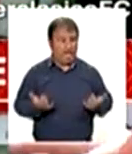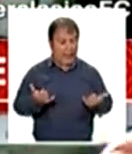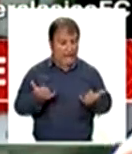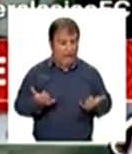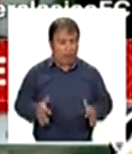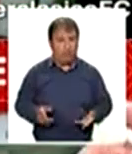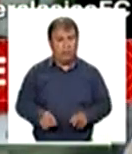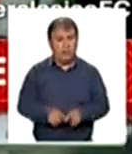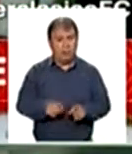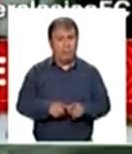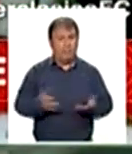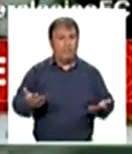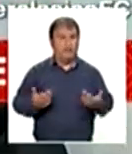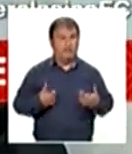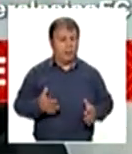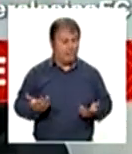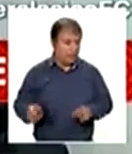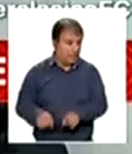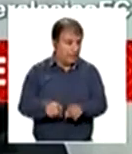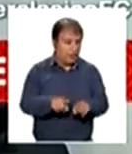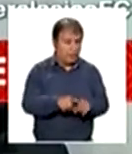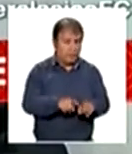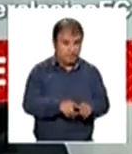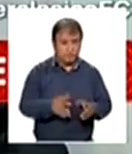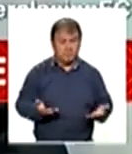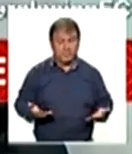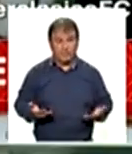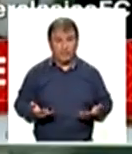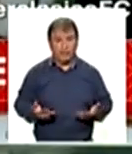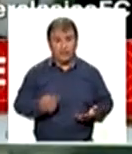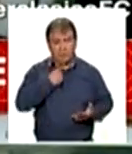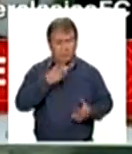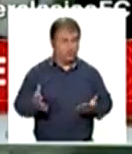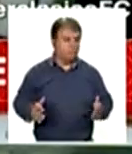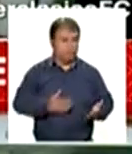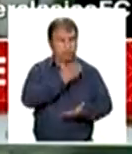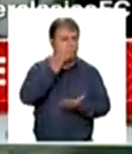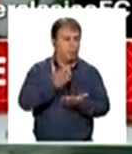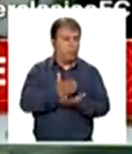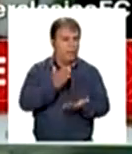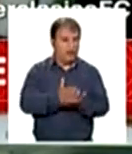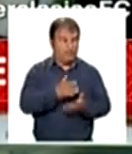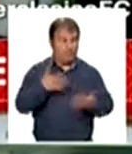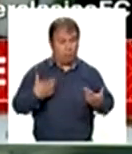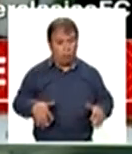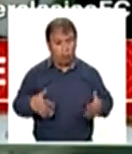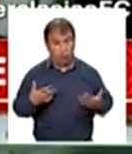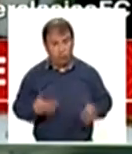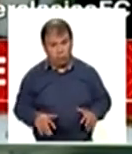No, ya. Saca de la vuelta también y es un drama, pero bueno,